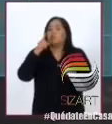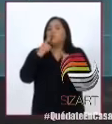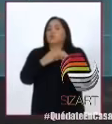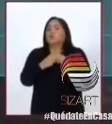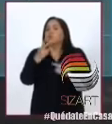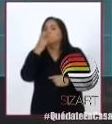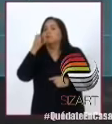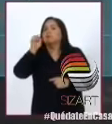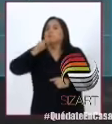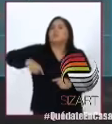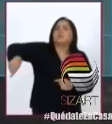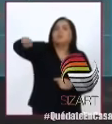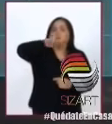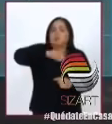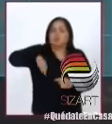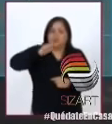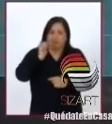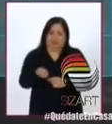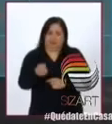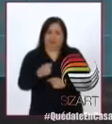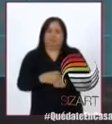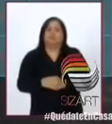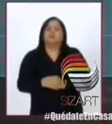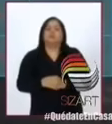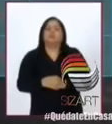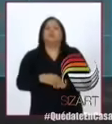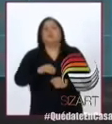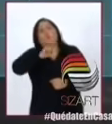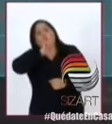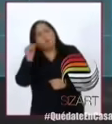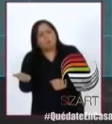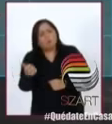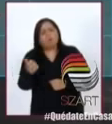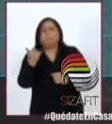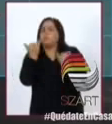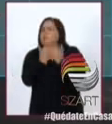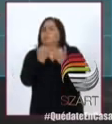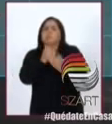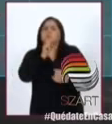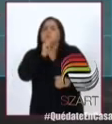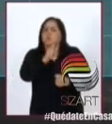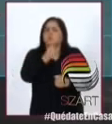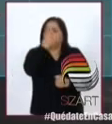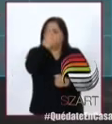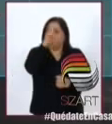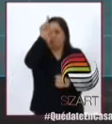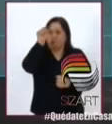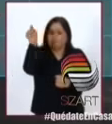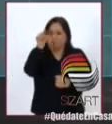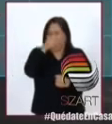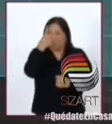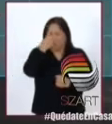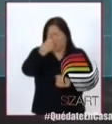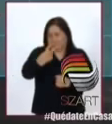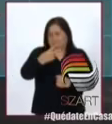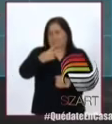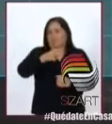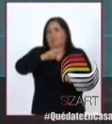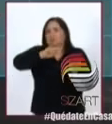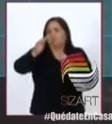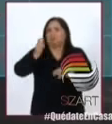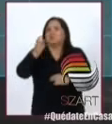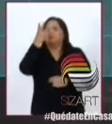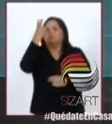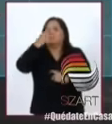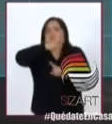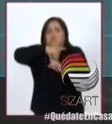distancia de la pista, 360. El otro es convertir la fracción mixta, uno y medio, a la impropia, tres